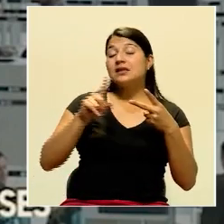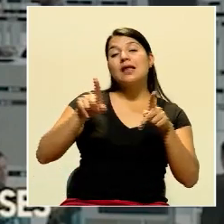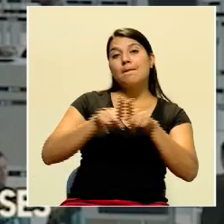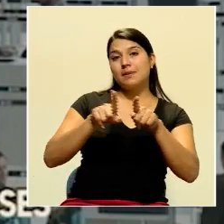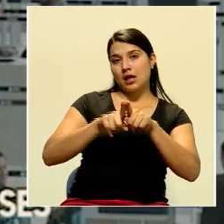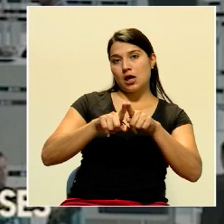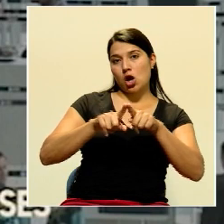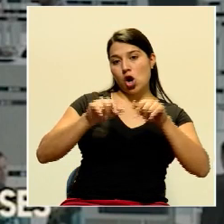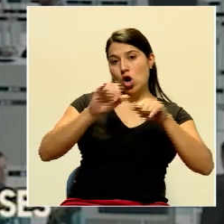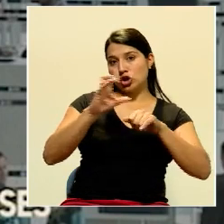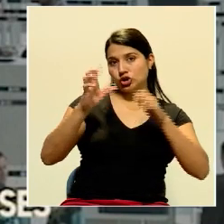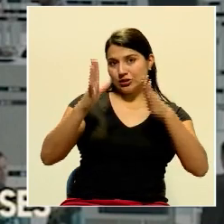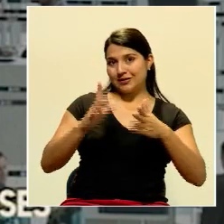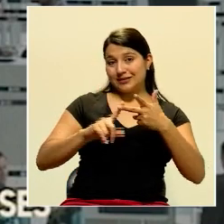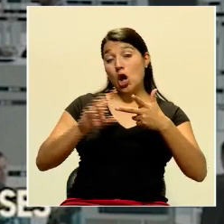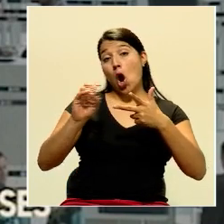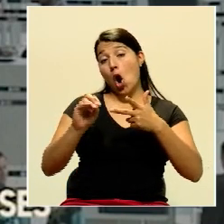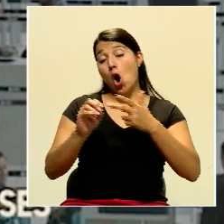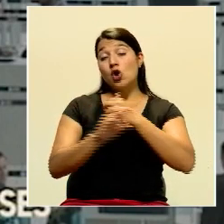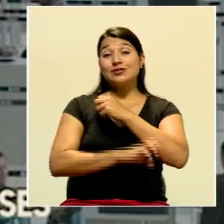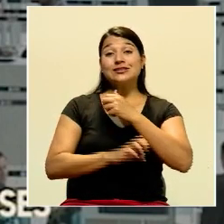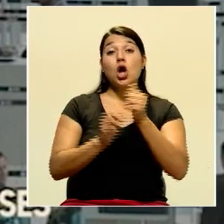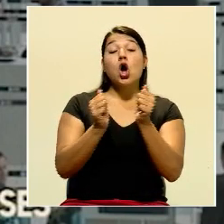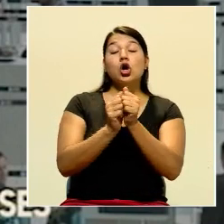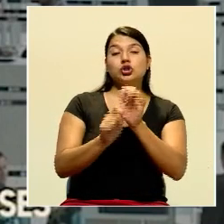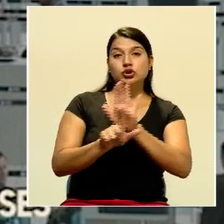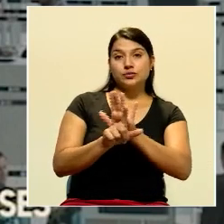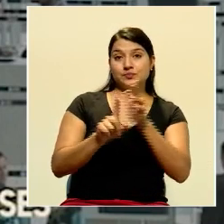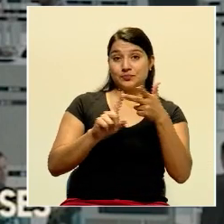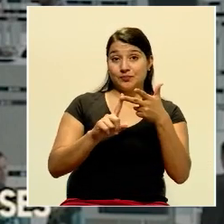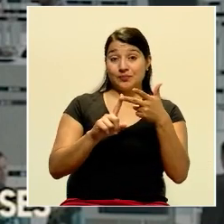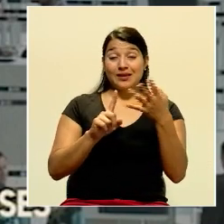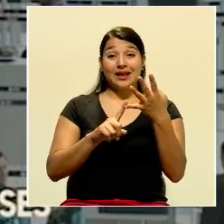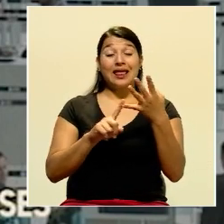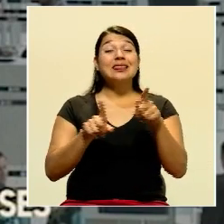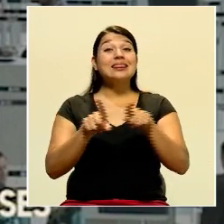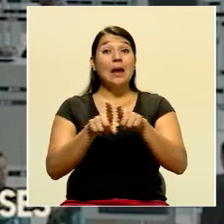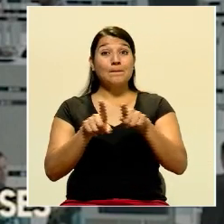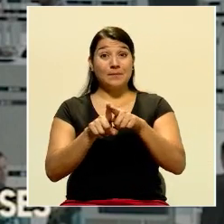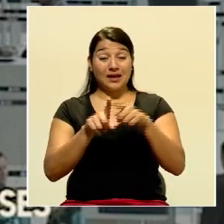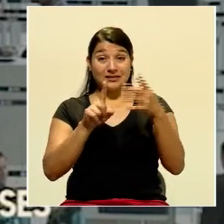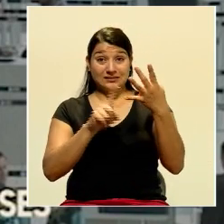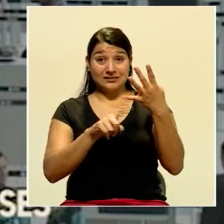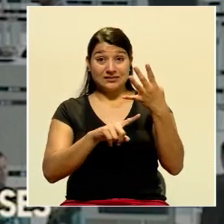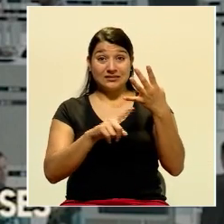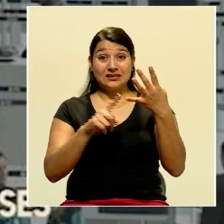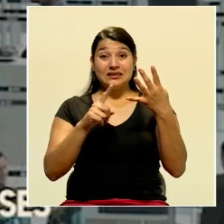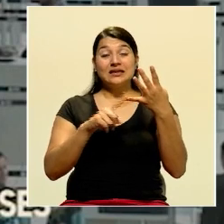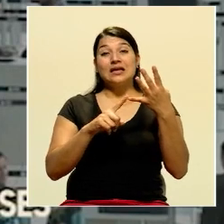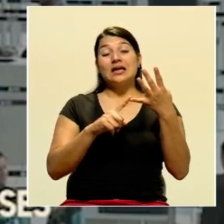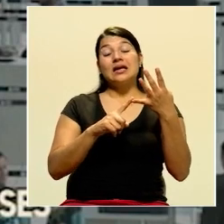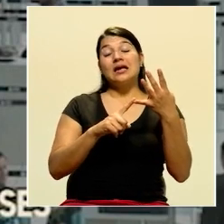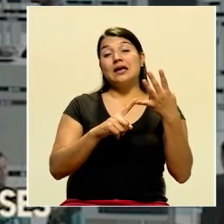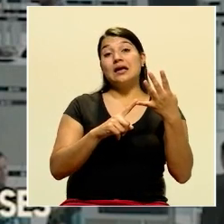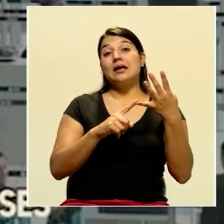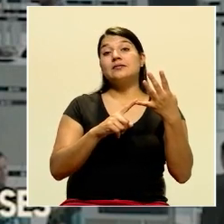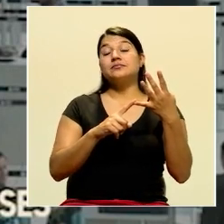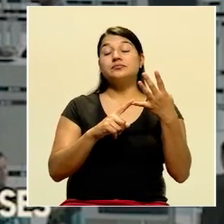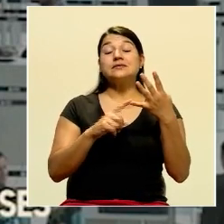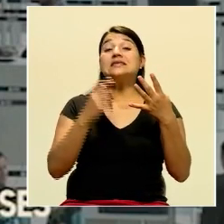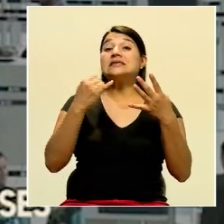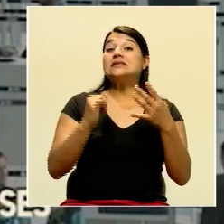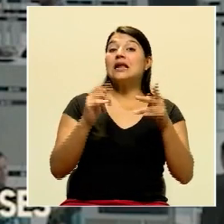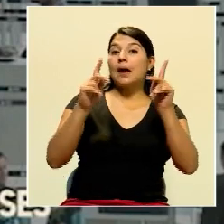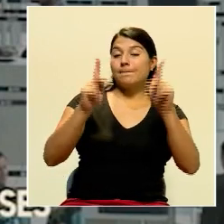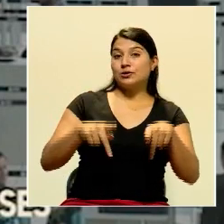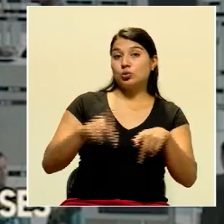legal de nuestro país. También si el solicitante es ciudadano o residente legal de Costa Rica. Y además de esto, si